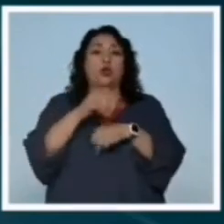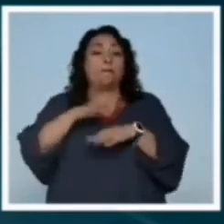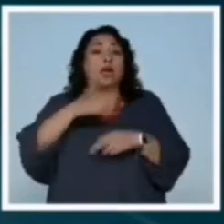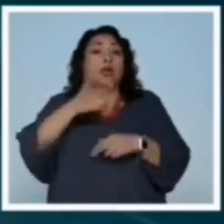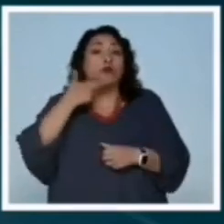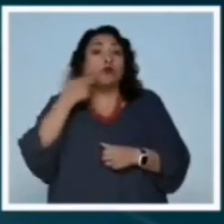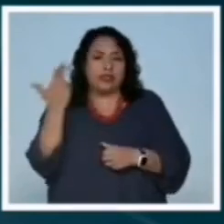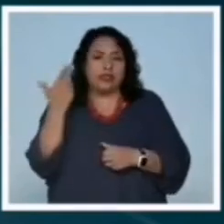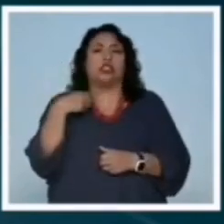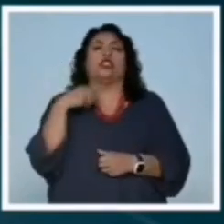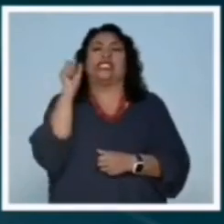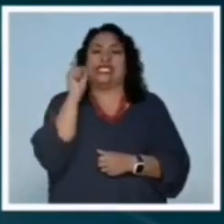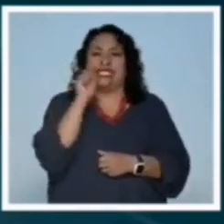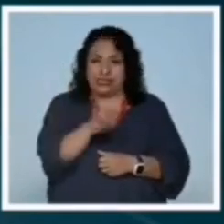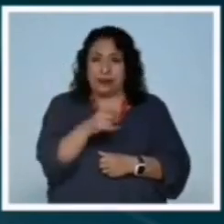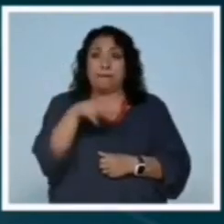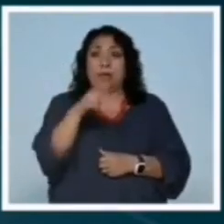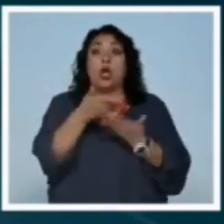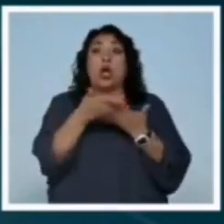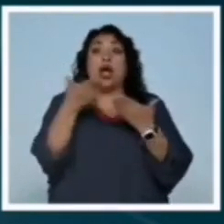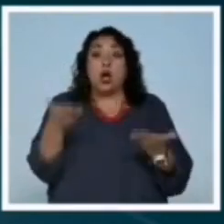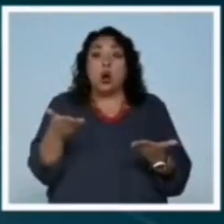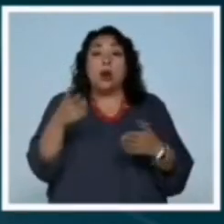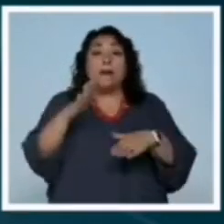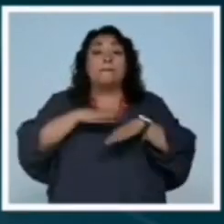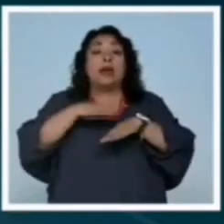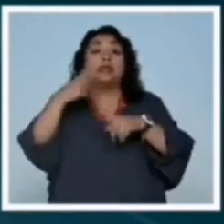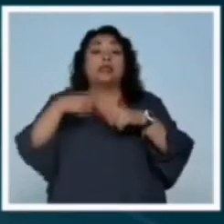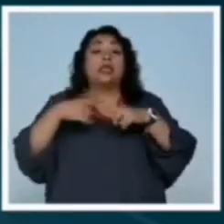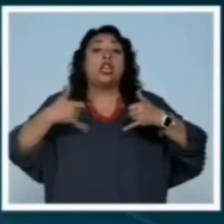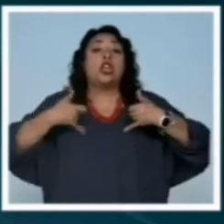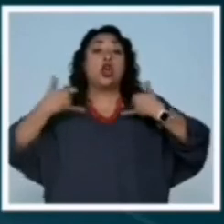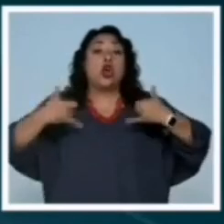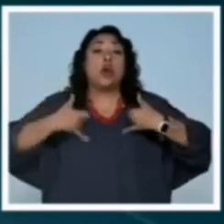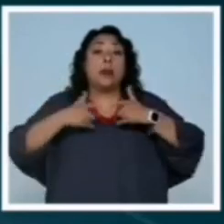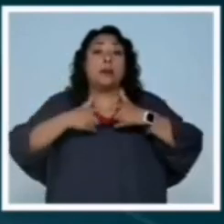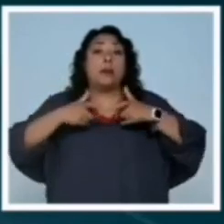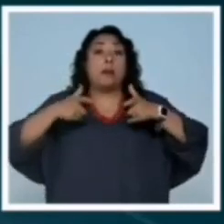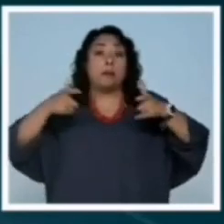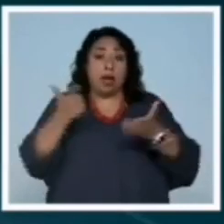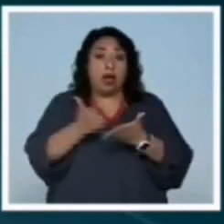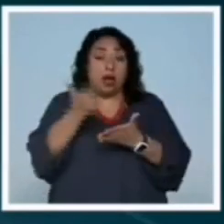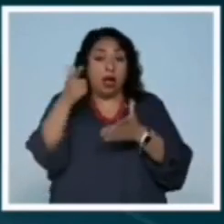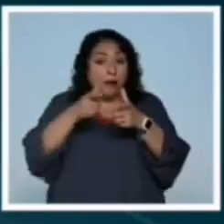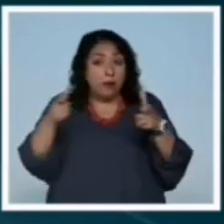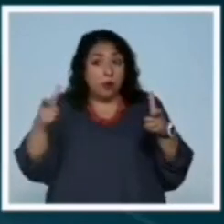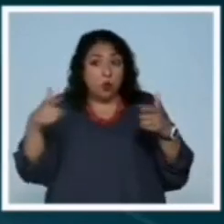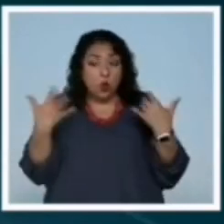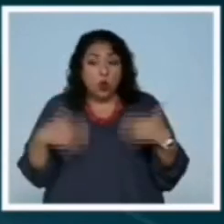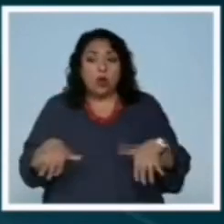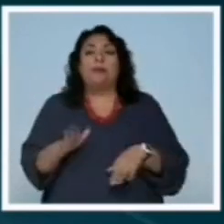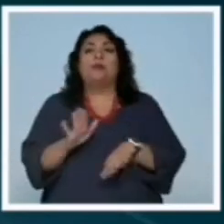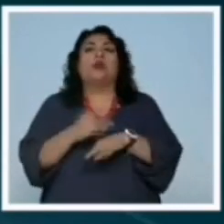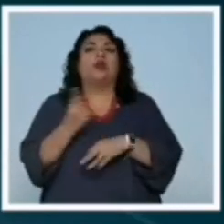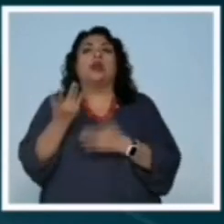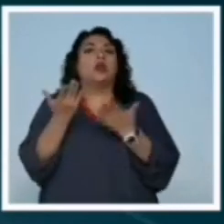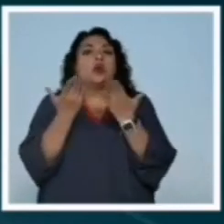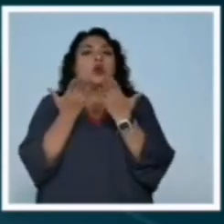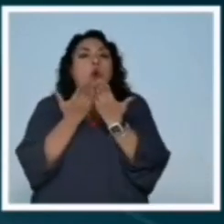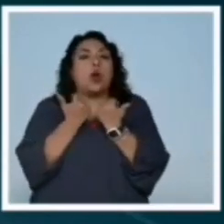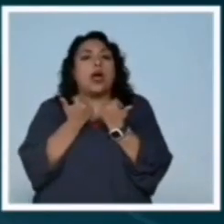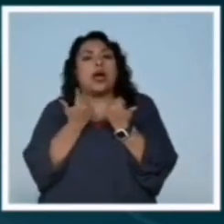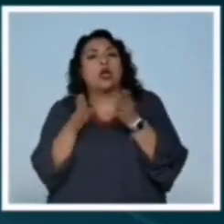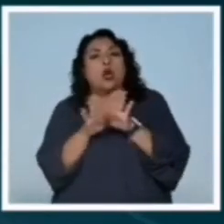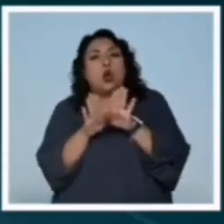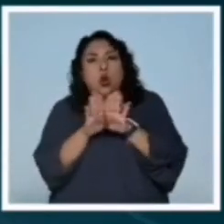suicidios sí pero ahora está aumentando en jóvenes y está aumentando gravemente porque pues porque no existen esos